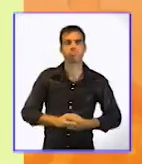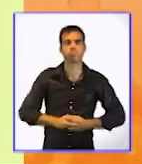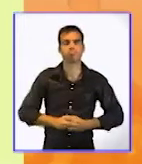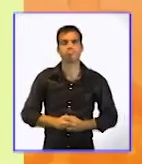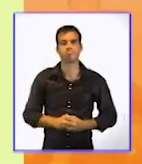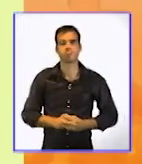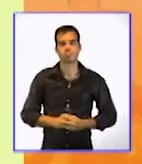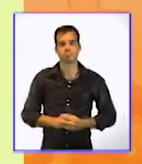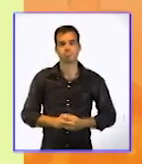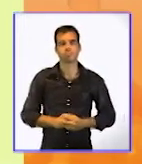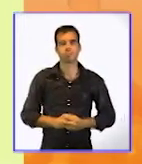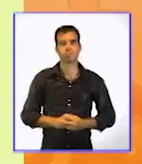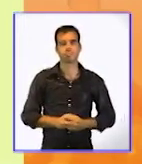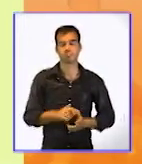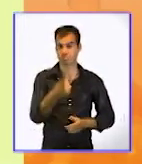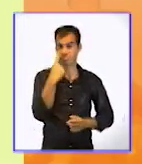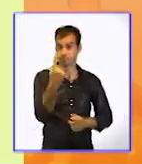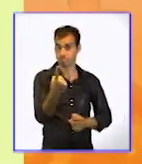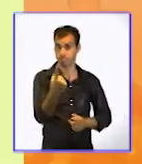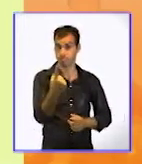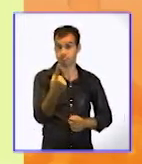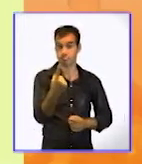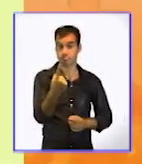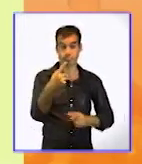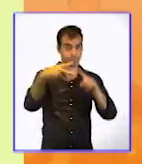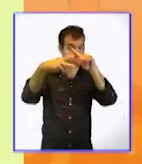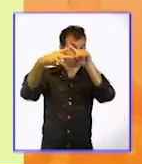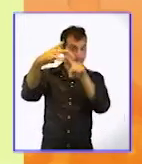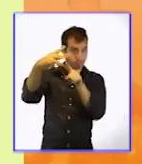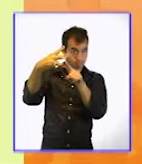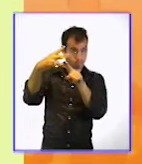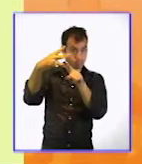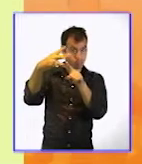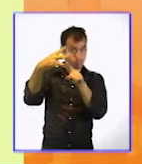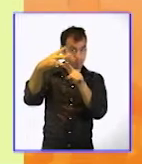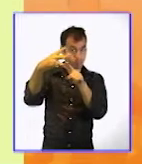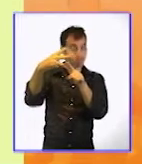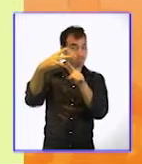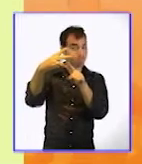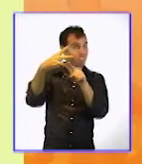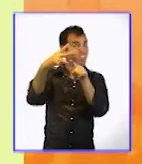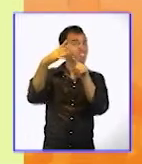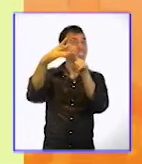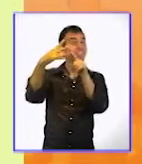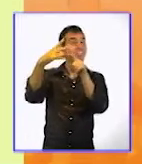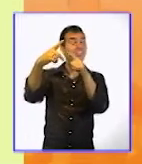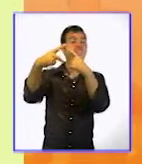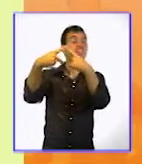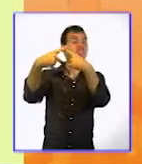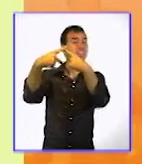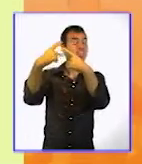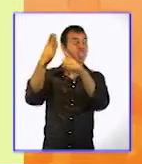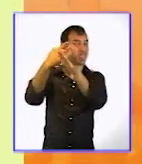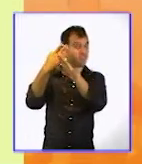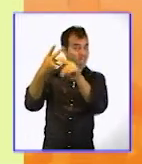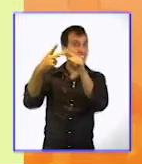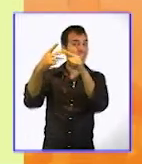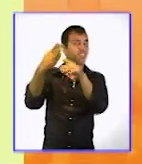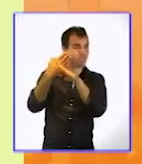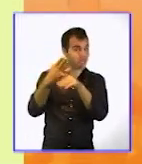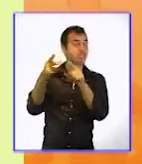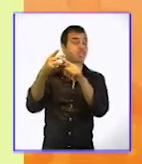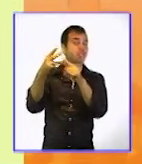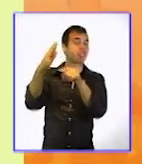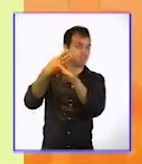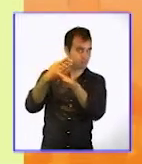ion poliatómico carbonato. Ahí queremos ver que las tres notaciones iónicas son diferentes, es